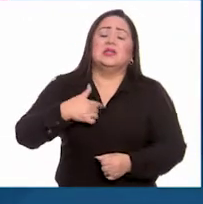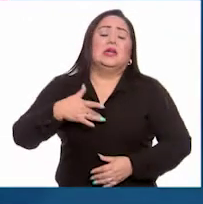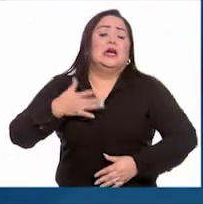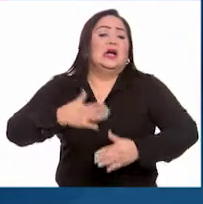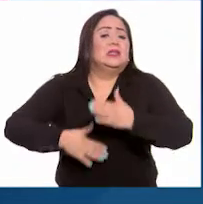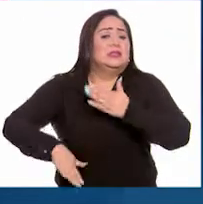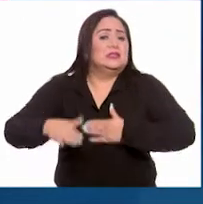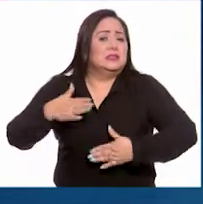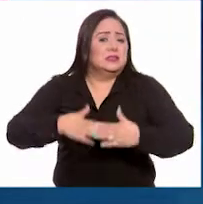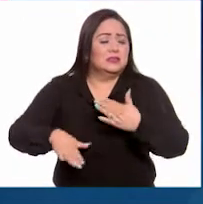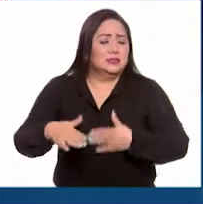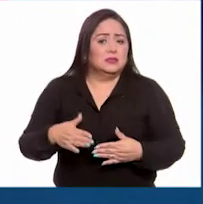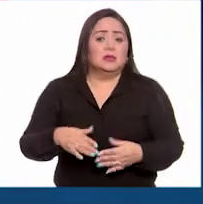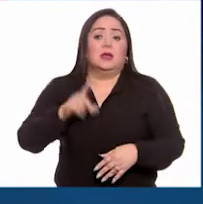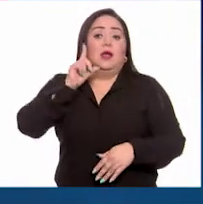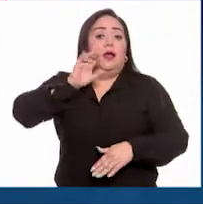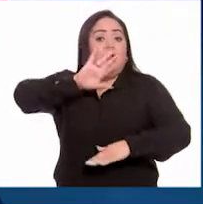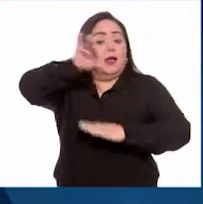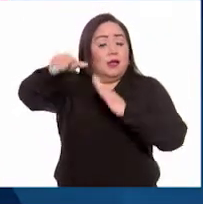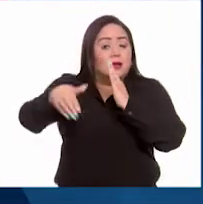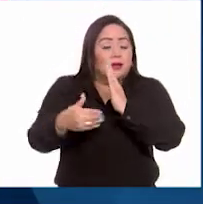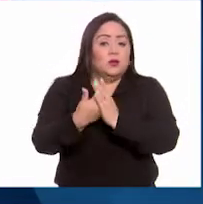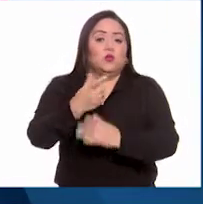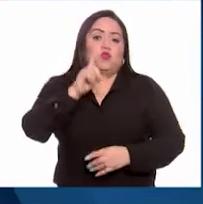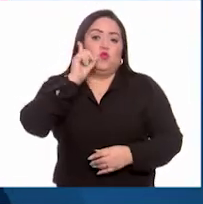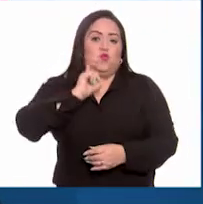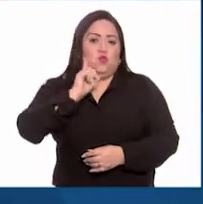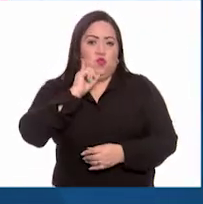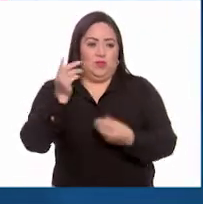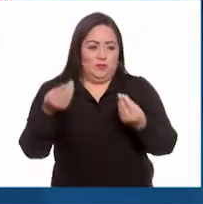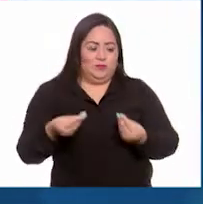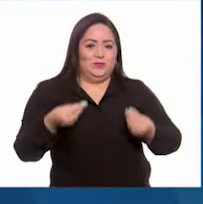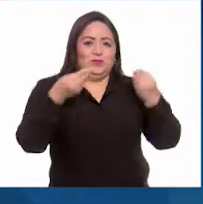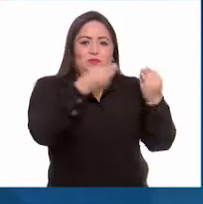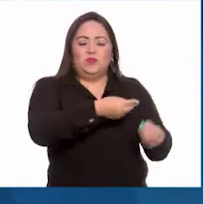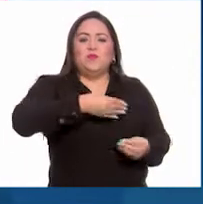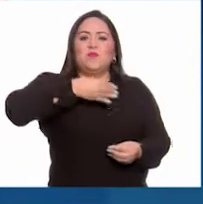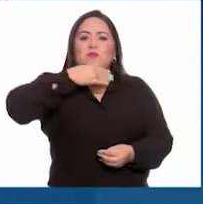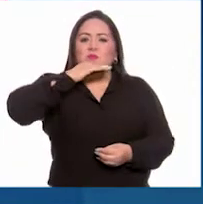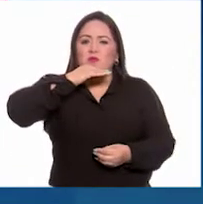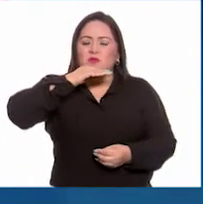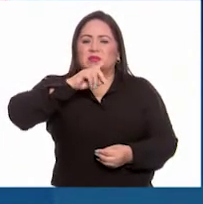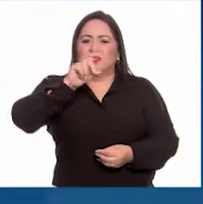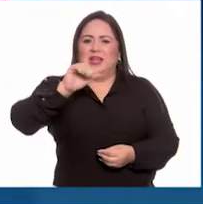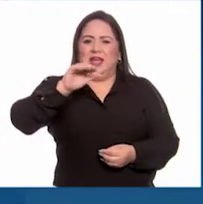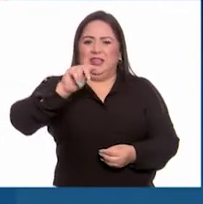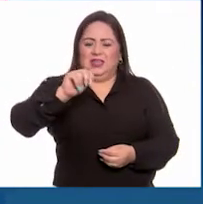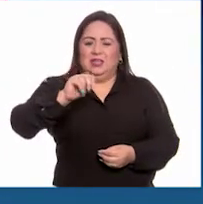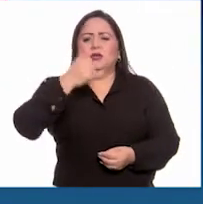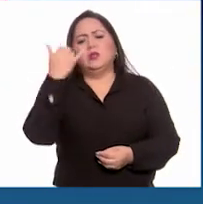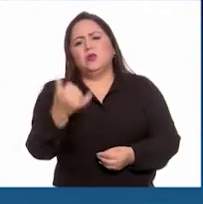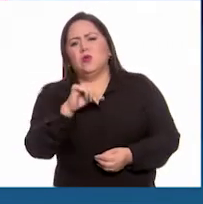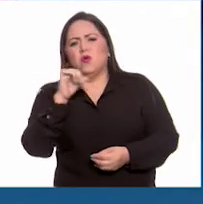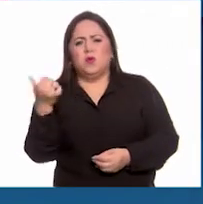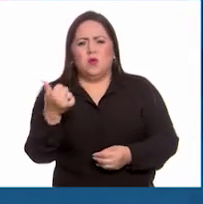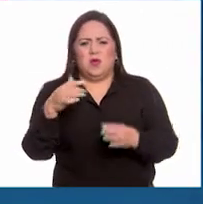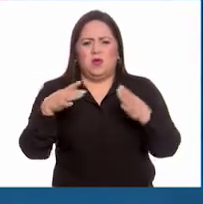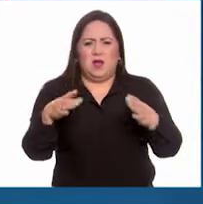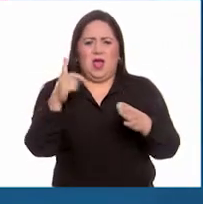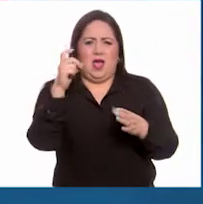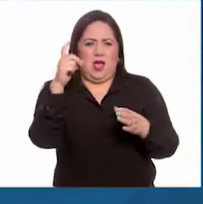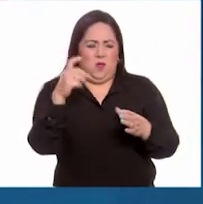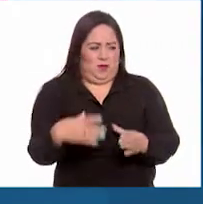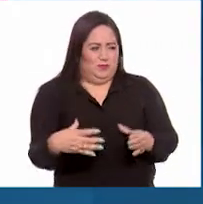cansado». Al día siguiente, la mujer le dio a su esposo pozol, zacap y un calabazo con